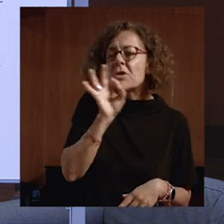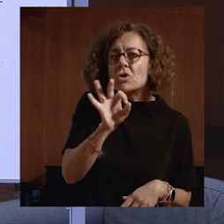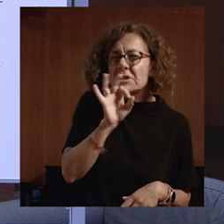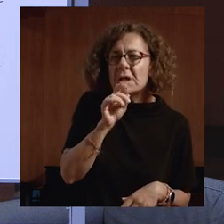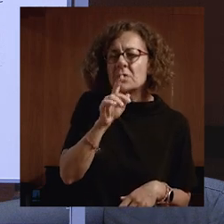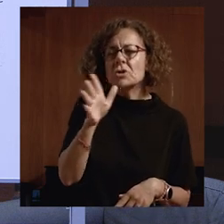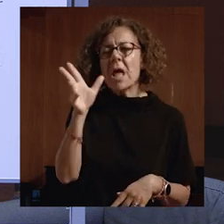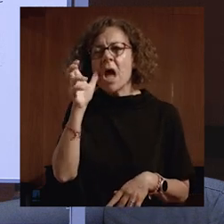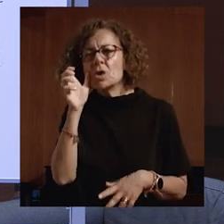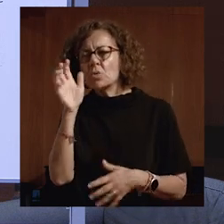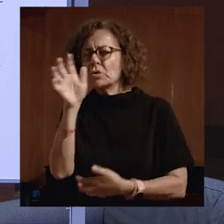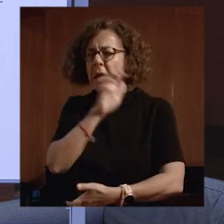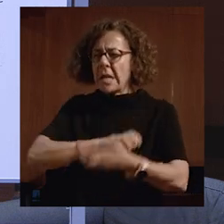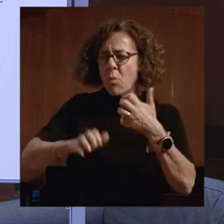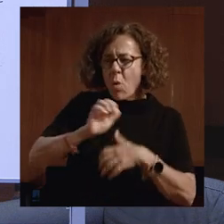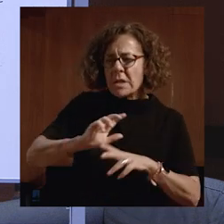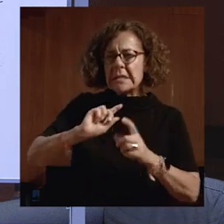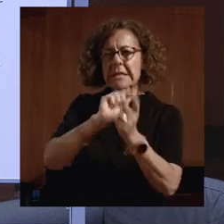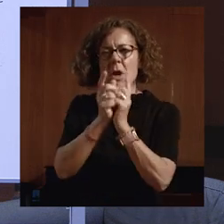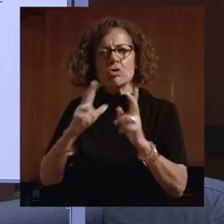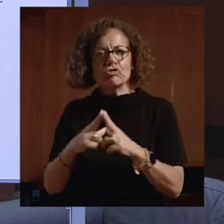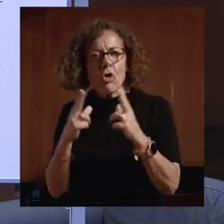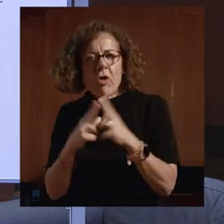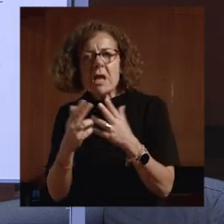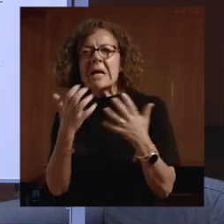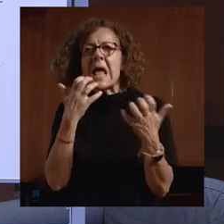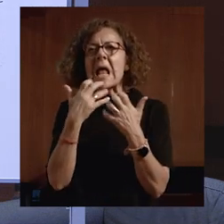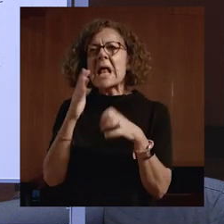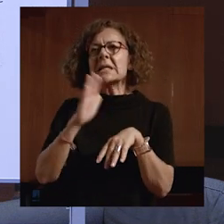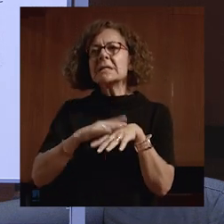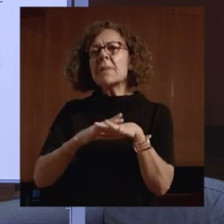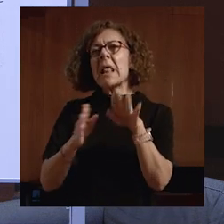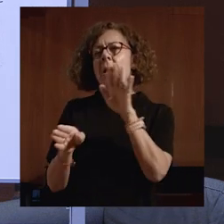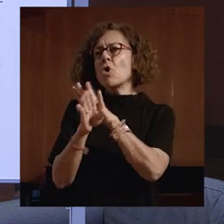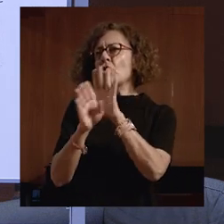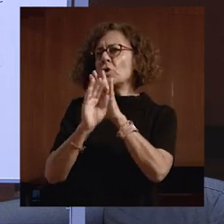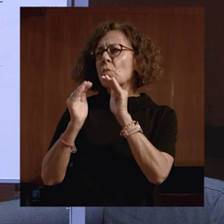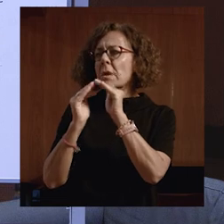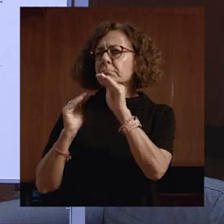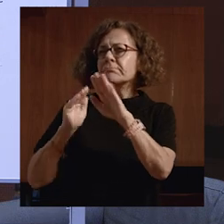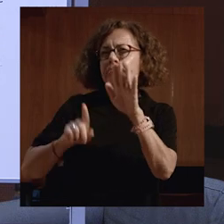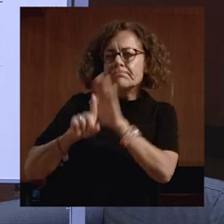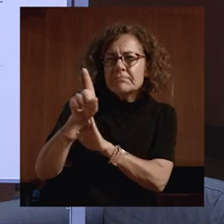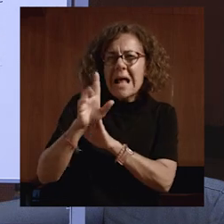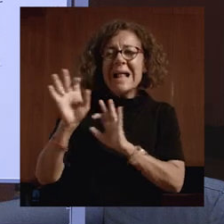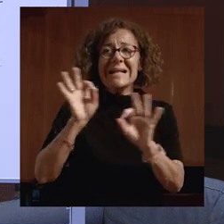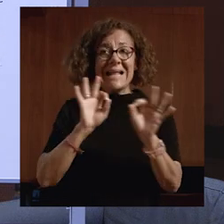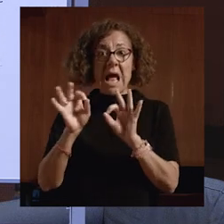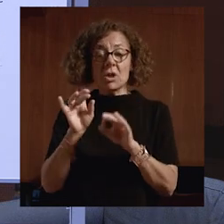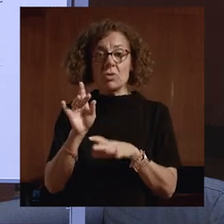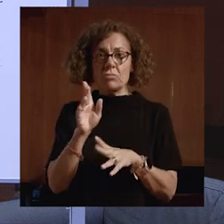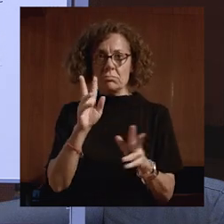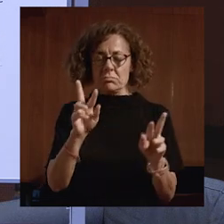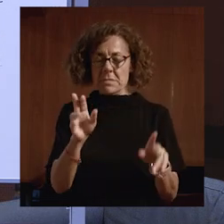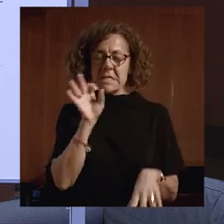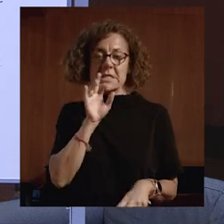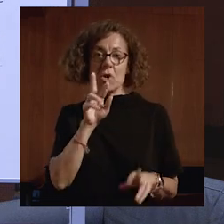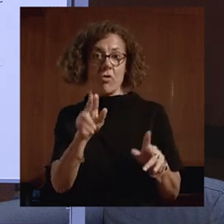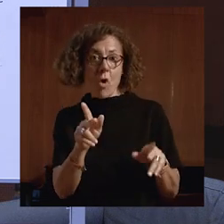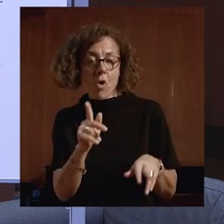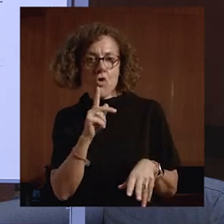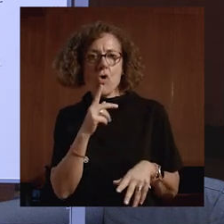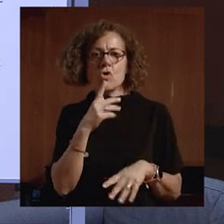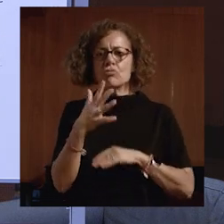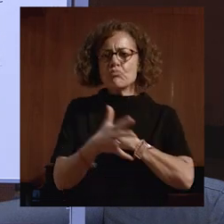revueltas, revoluciones sociales, o que el arte servía para preservar el statu quo. El teatro, de nuevo, en el siglo de oro, los plebeyos y los nobles